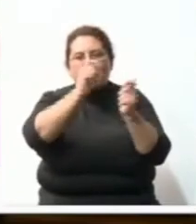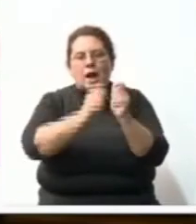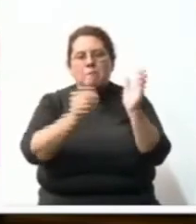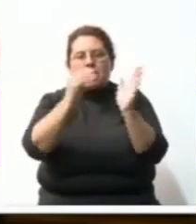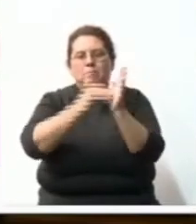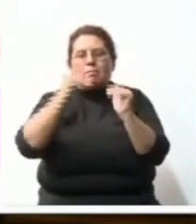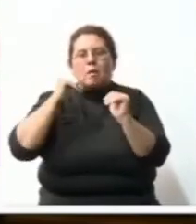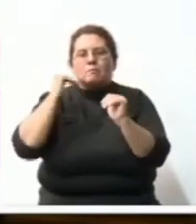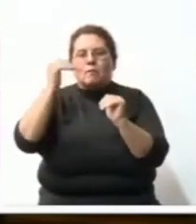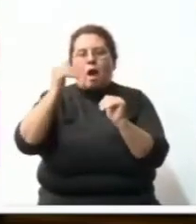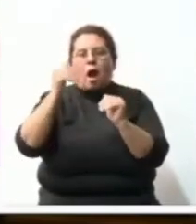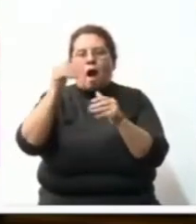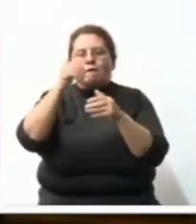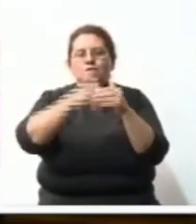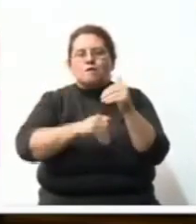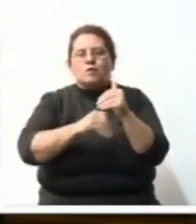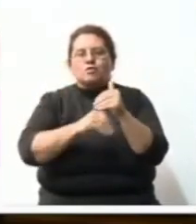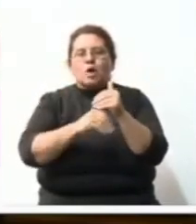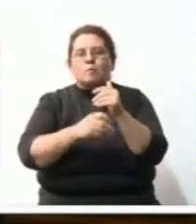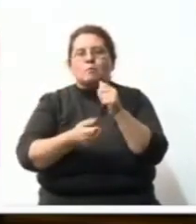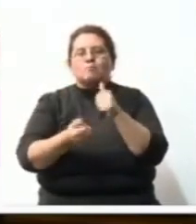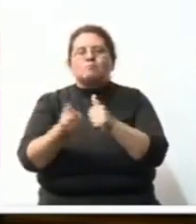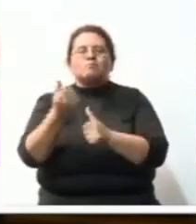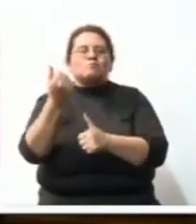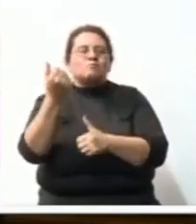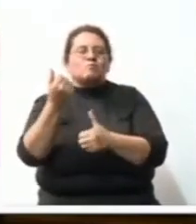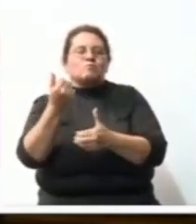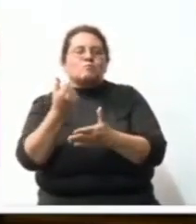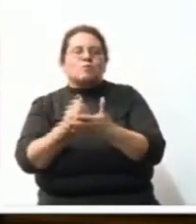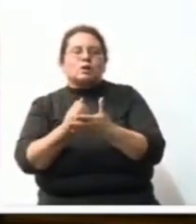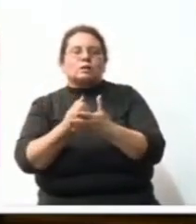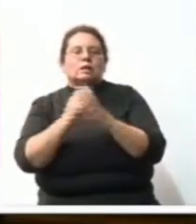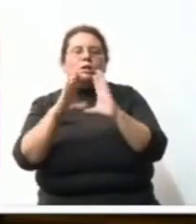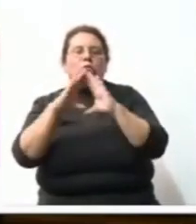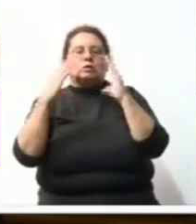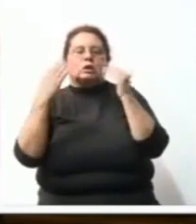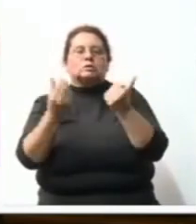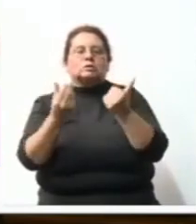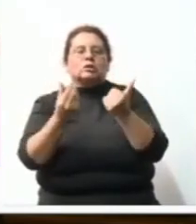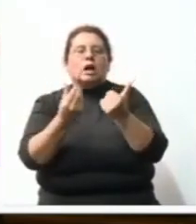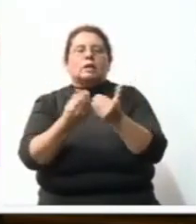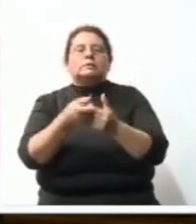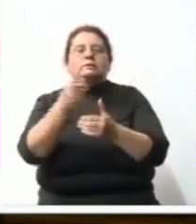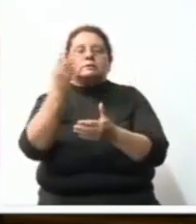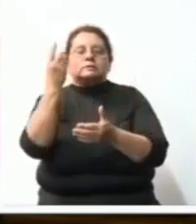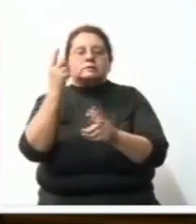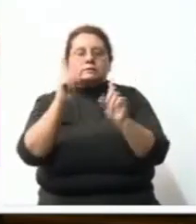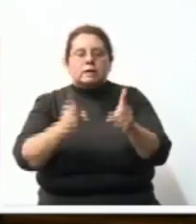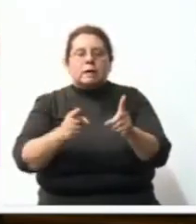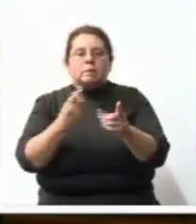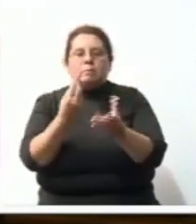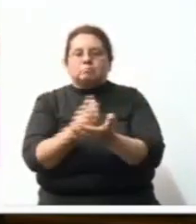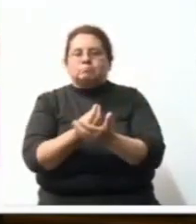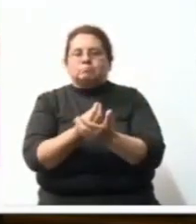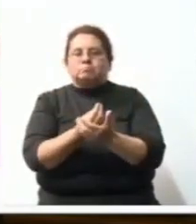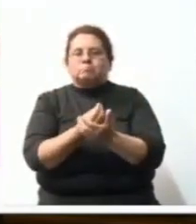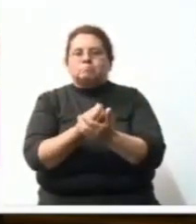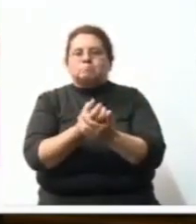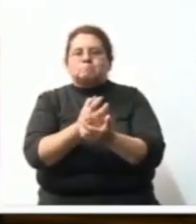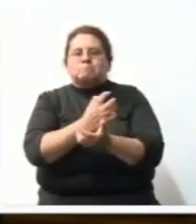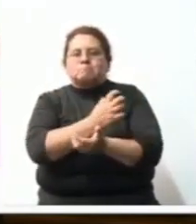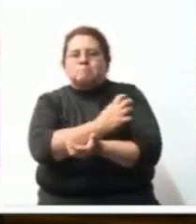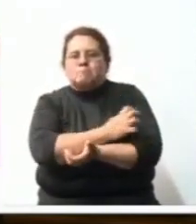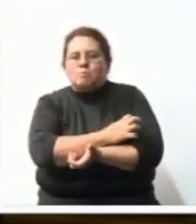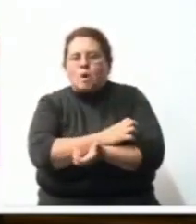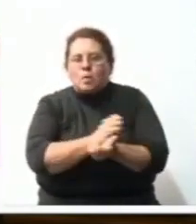como el fondo monetario internacional también están imponiendo un presente de miseria planificada que si no